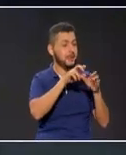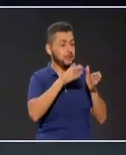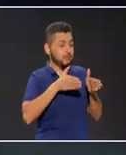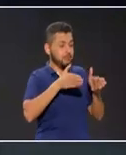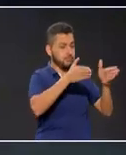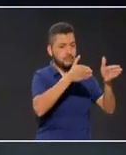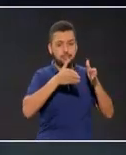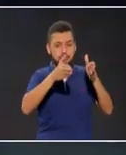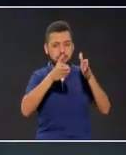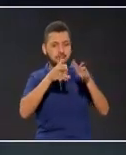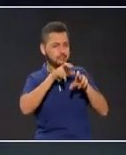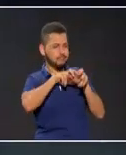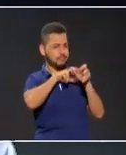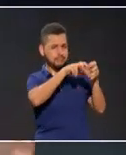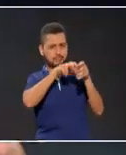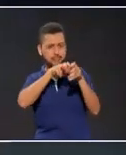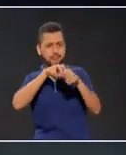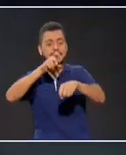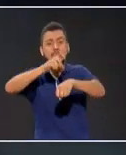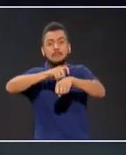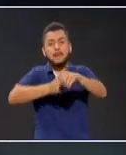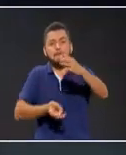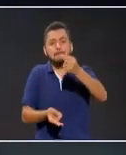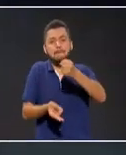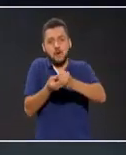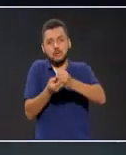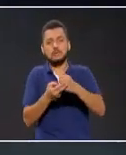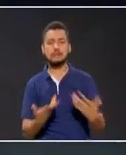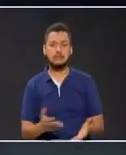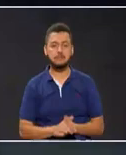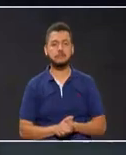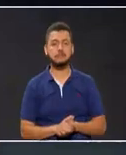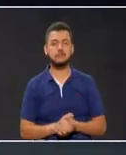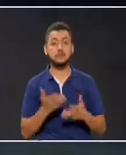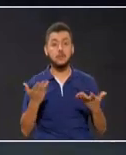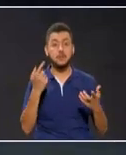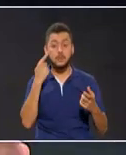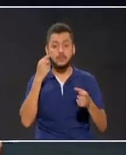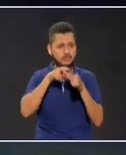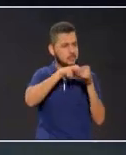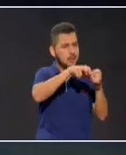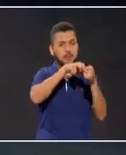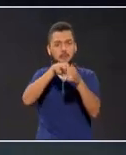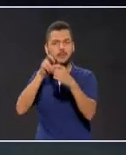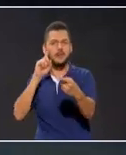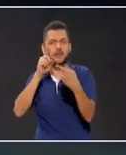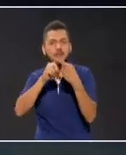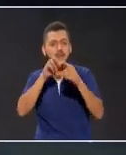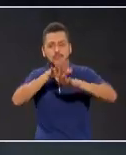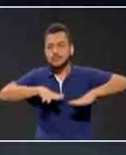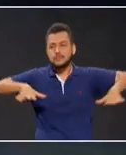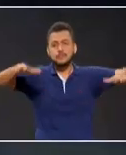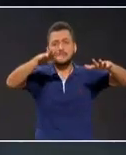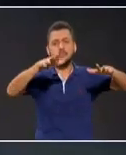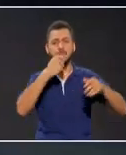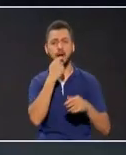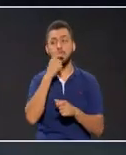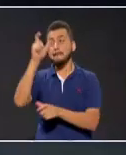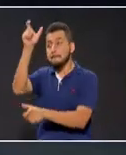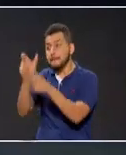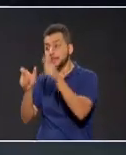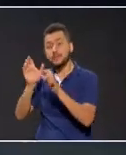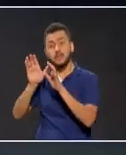que sea más económico. Y así, yo creo que si hay más posibilidades y un mejor transporte público, pues las personas se van a